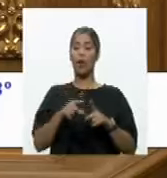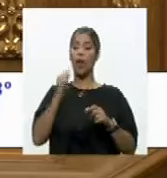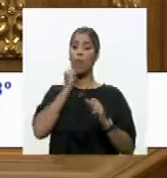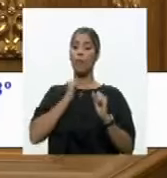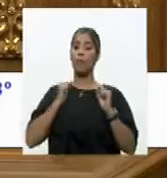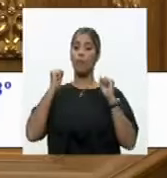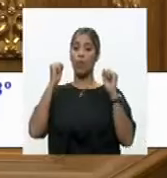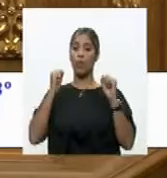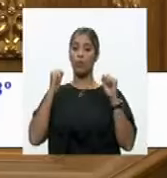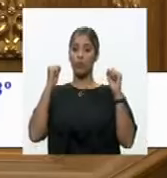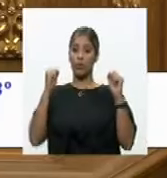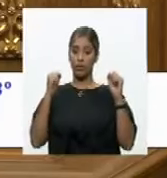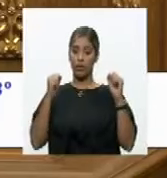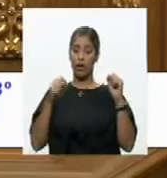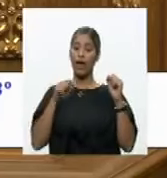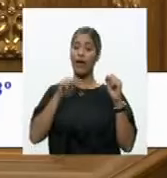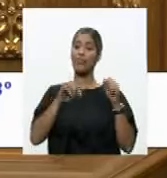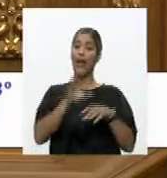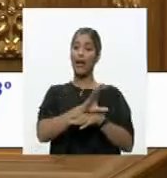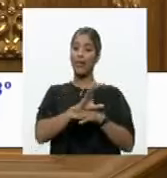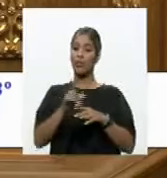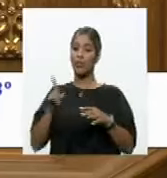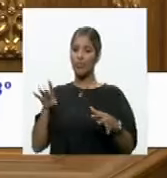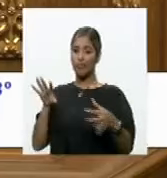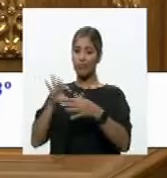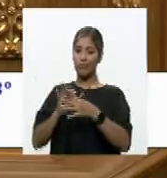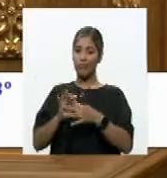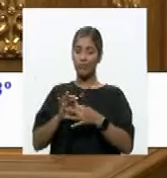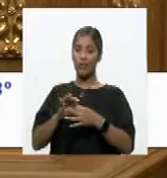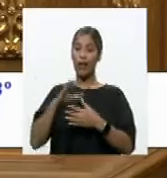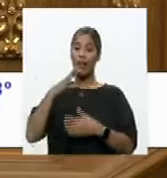eran canciones que iban a la realidad social,